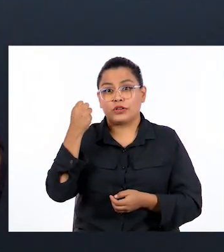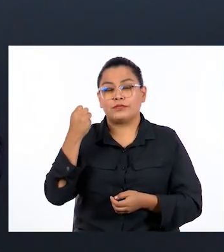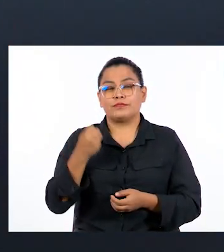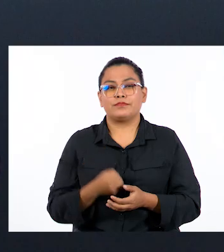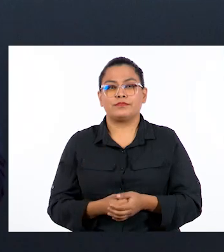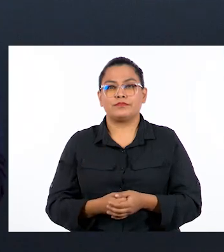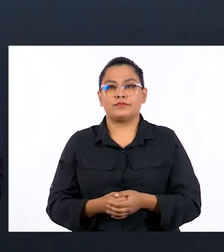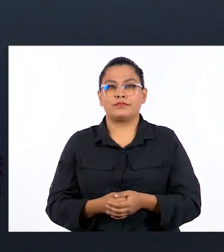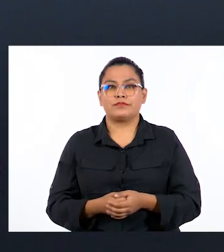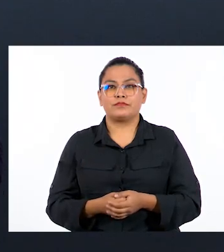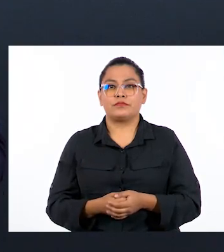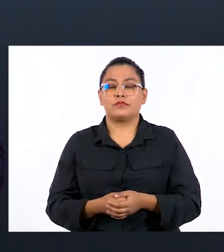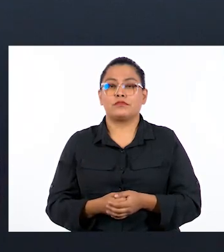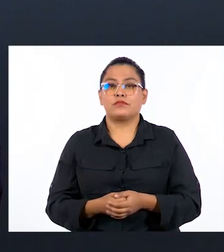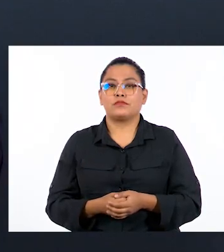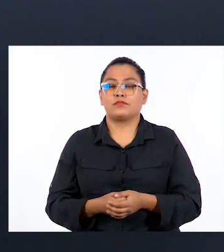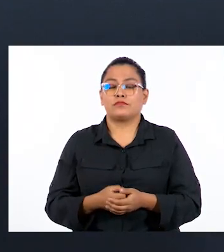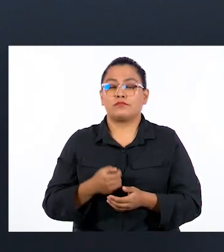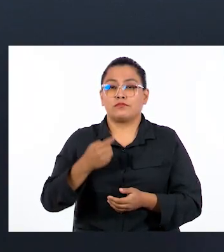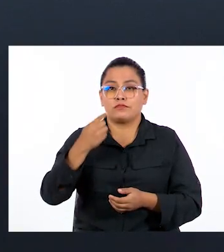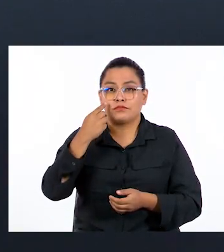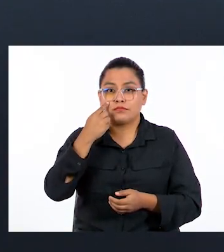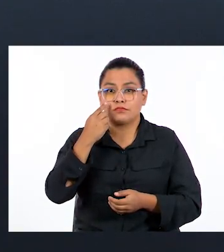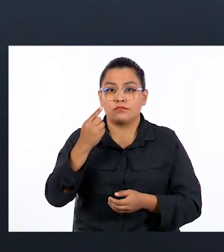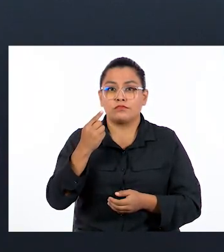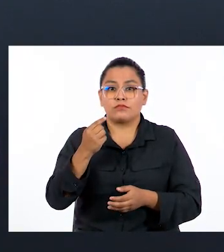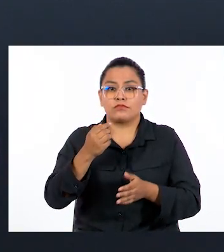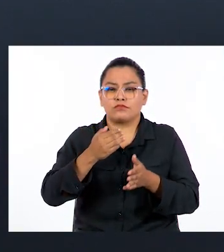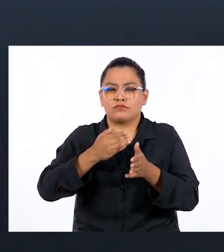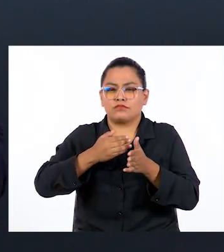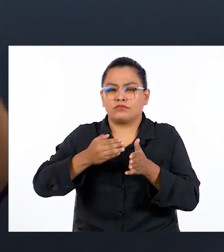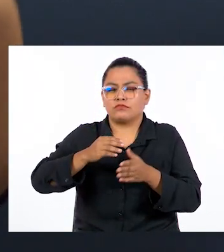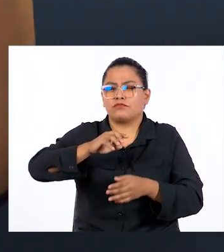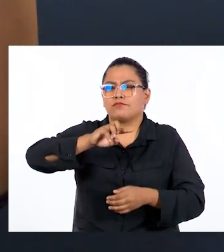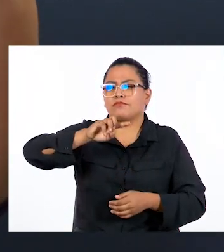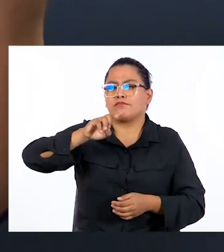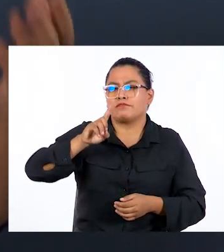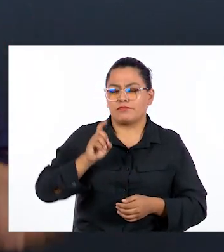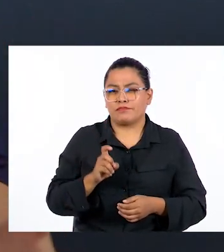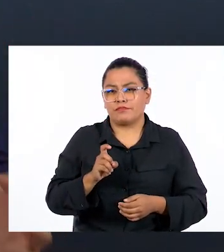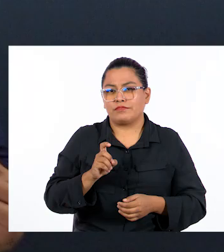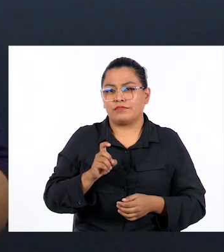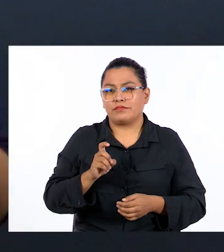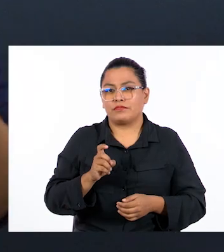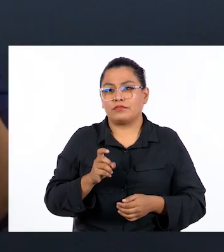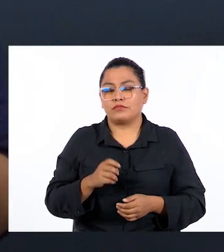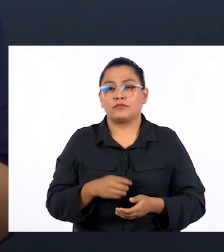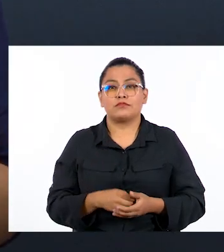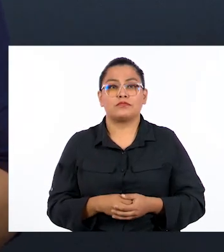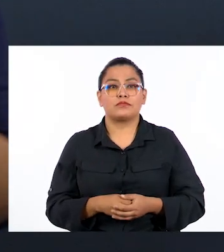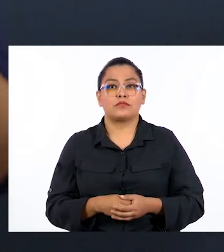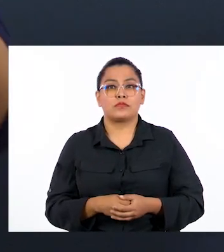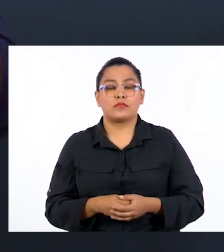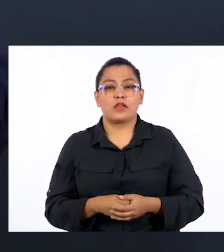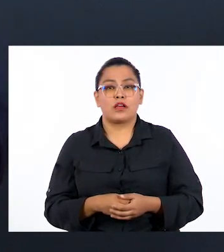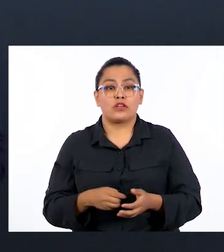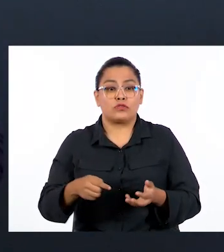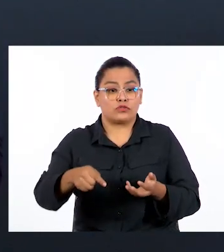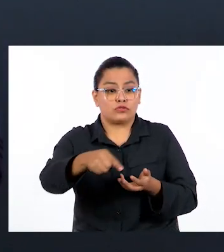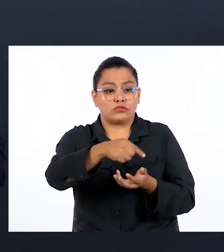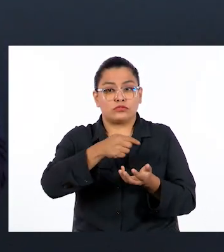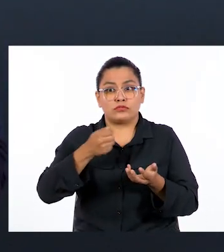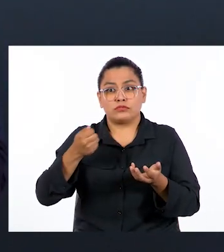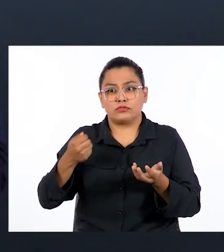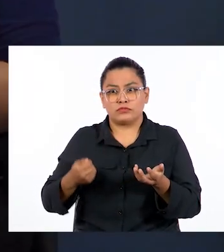Vamos a resolver esto partiendo de la gran pregunta: ¿qué debe saber hacer y conocer